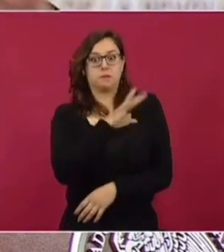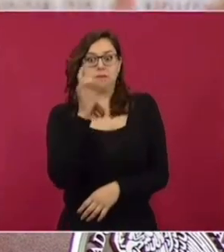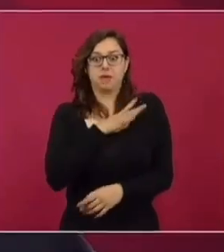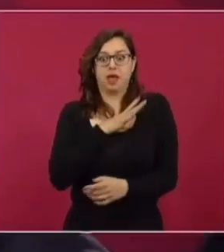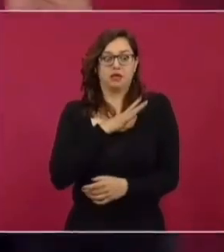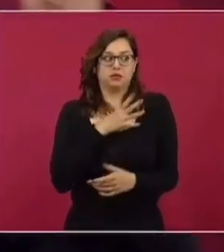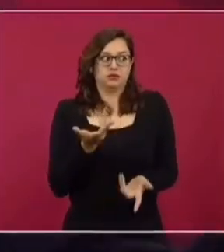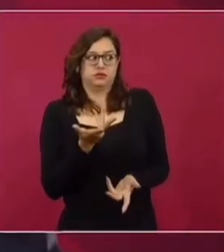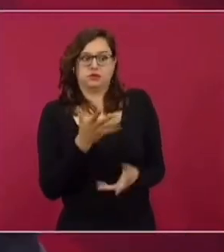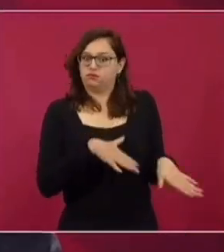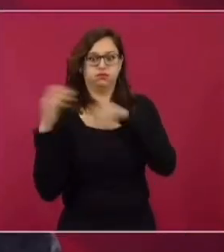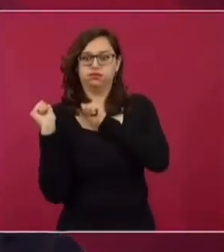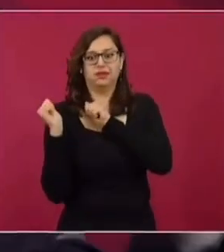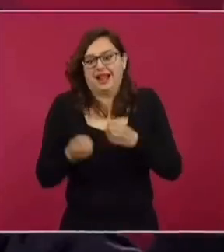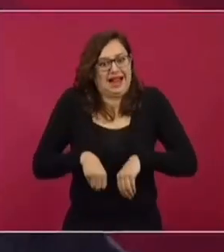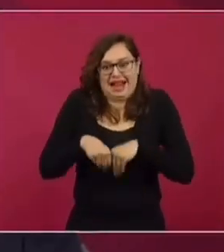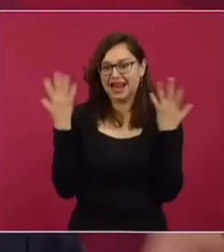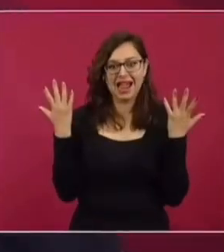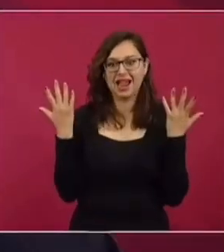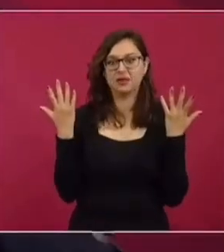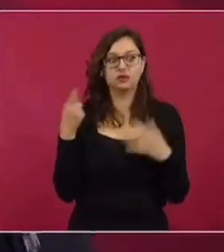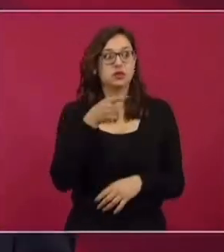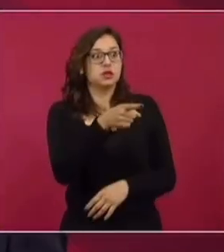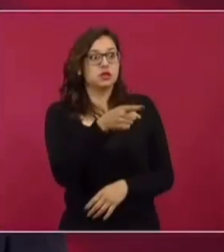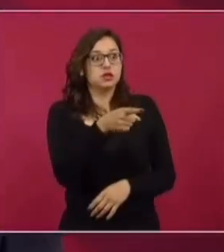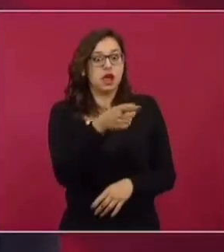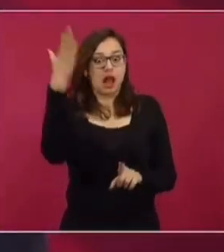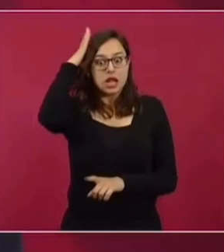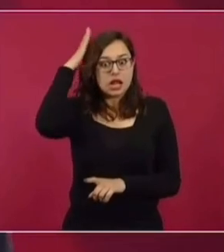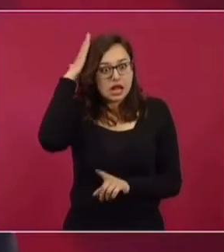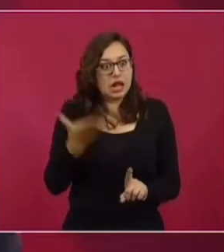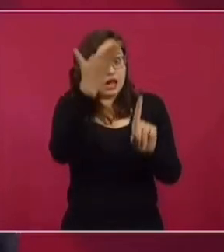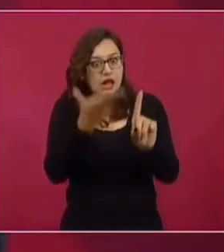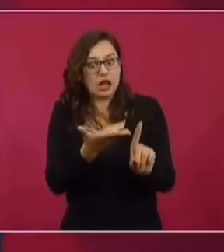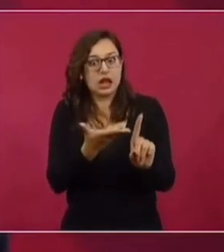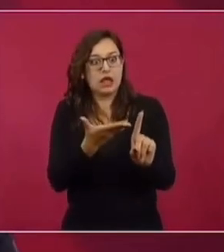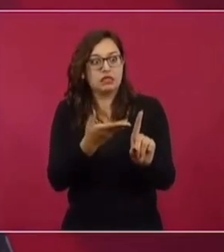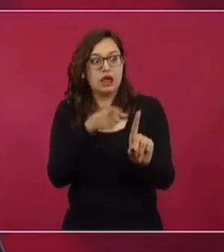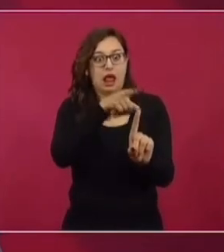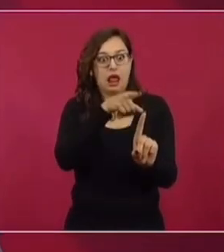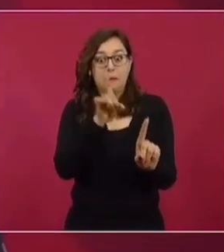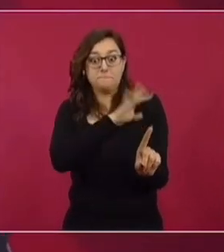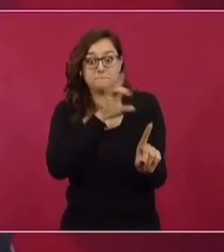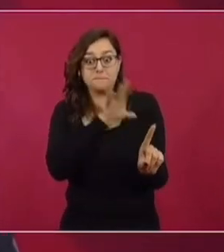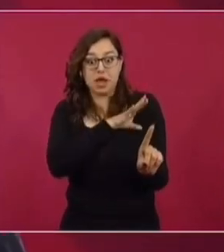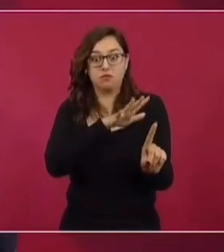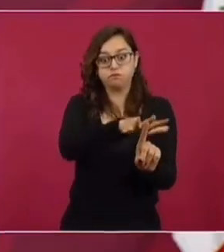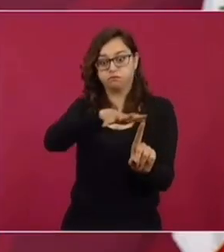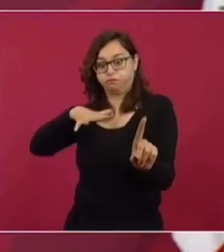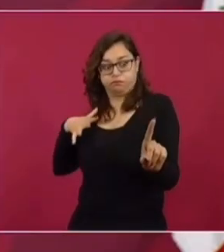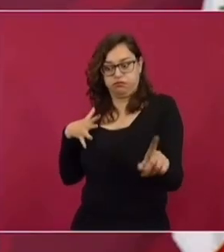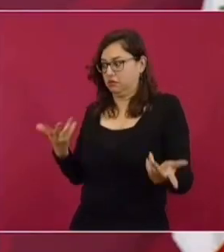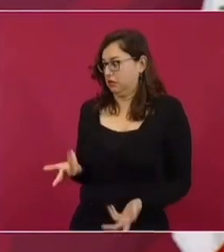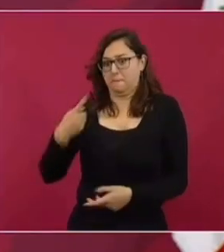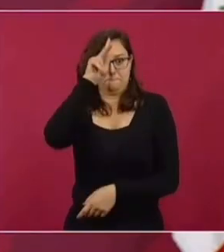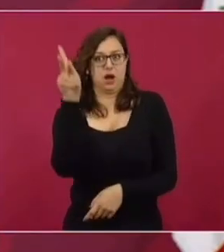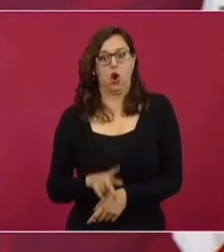Por sentido común, la gente piensa, si amenazan, si se atreven a amenazar al dirigente, ¿qué no van a hacer